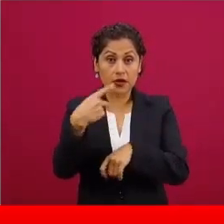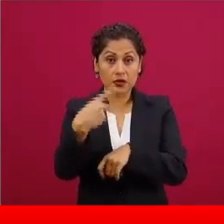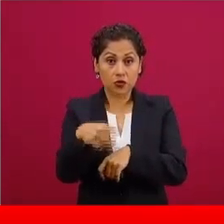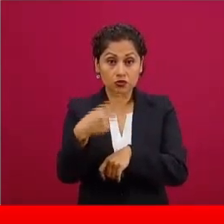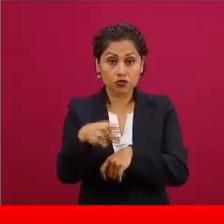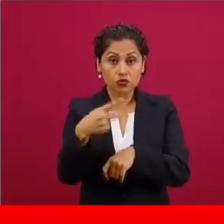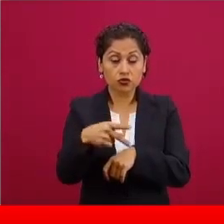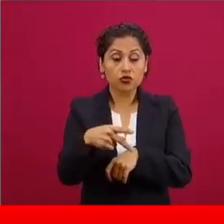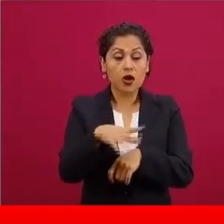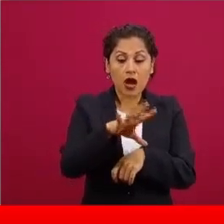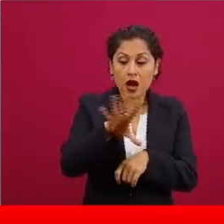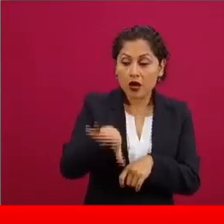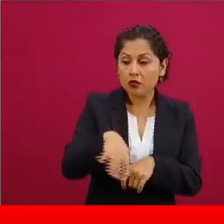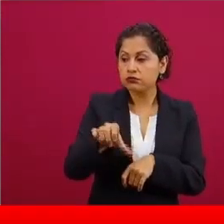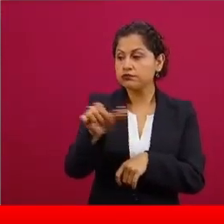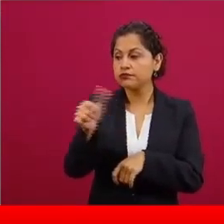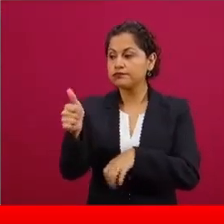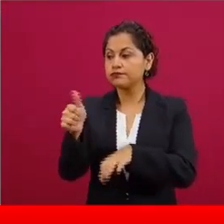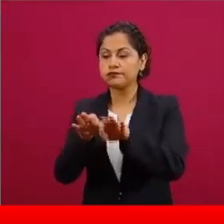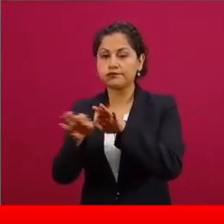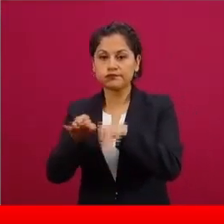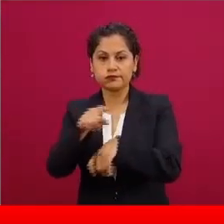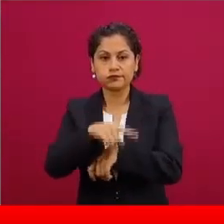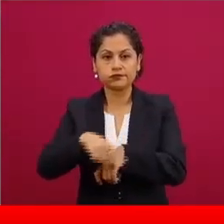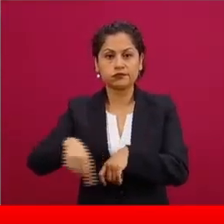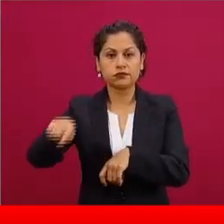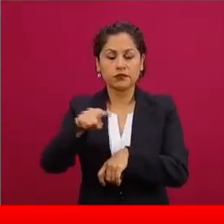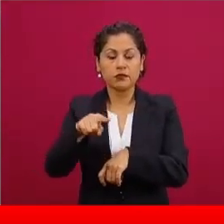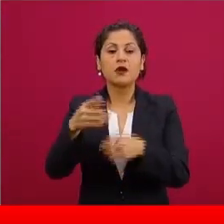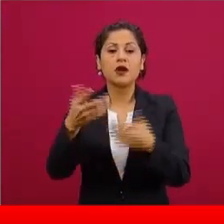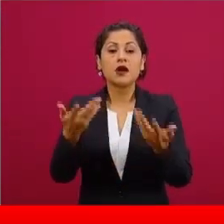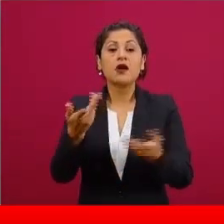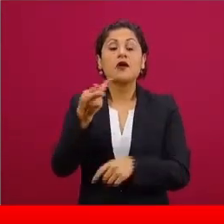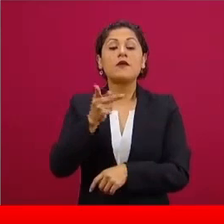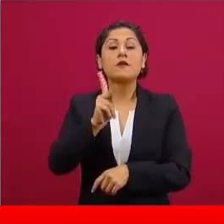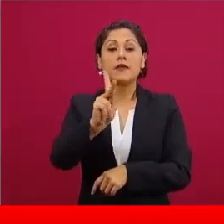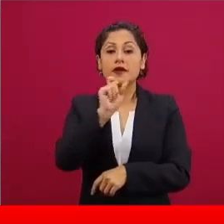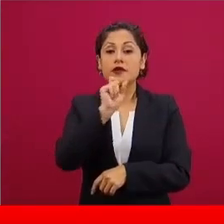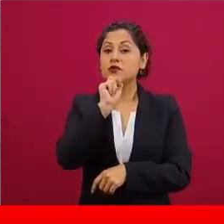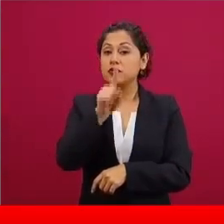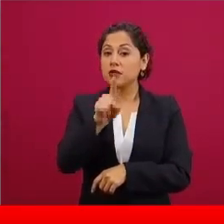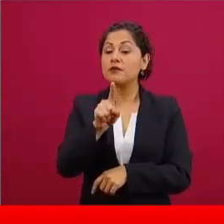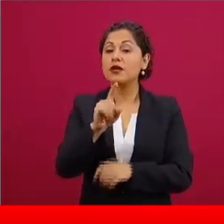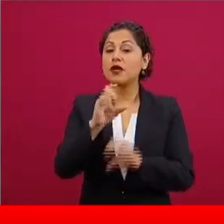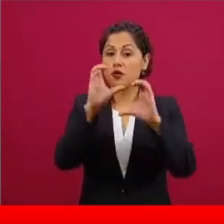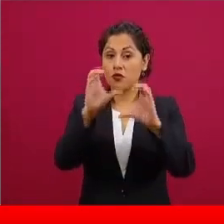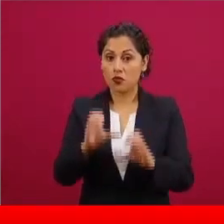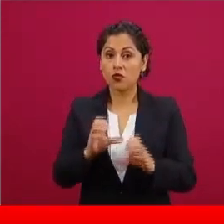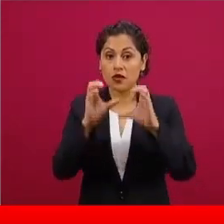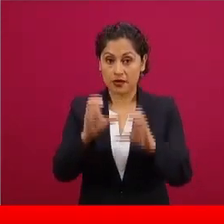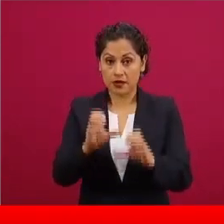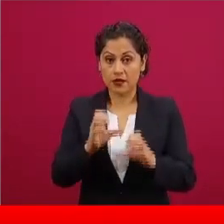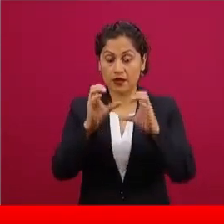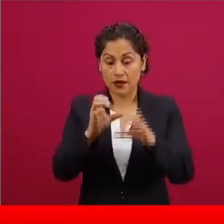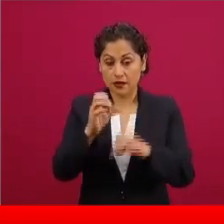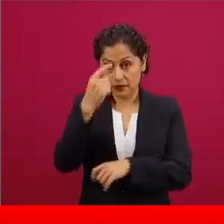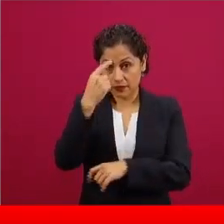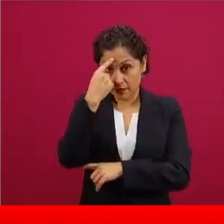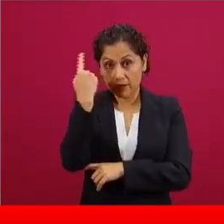en función de lo prioritario con el fin de dejar de rentar